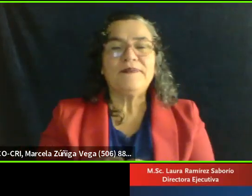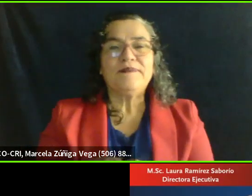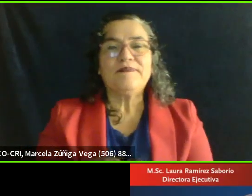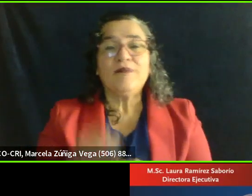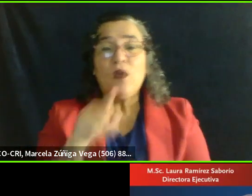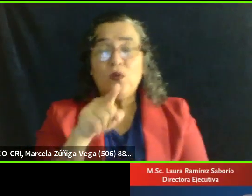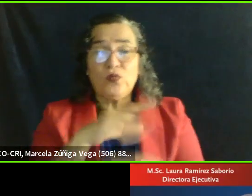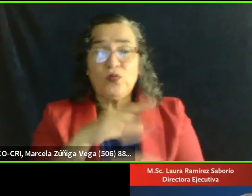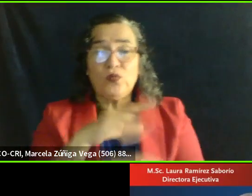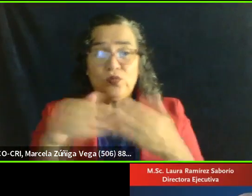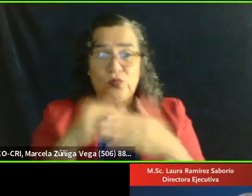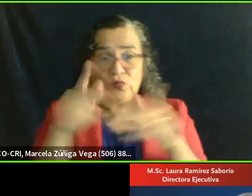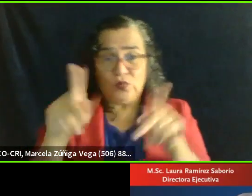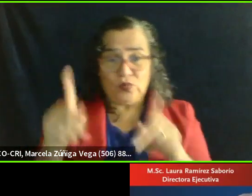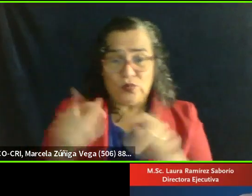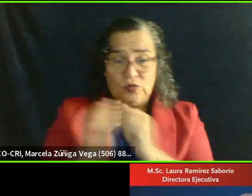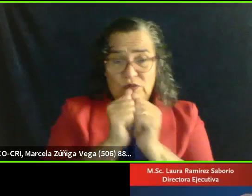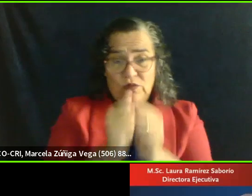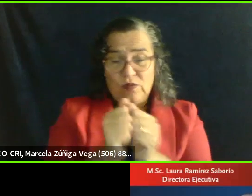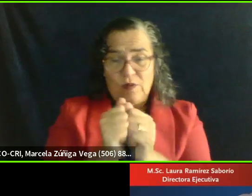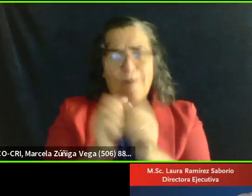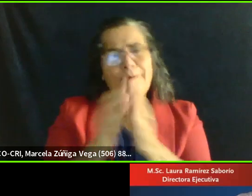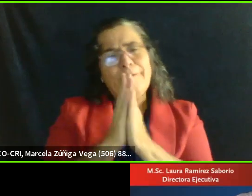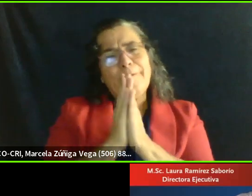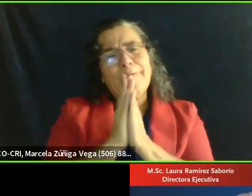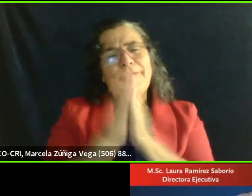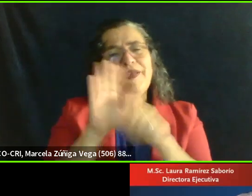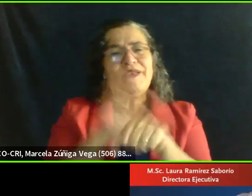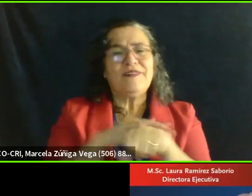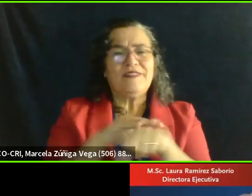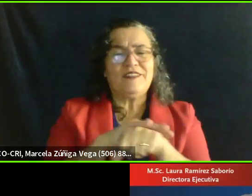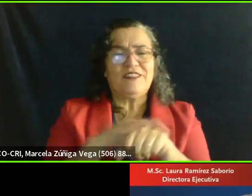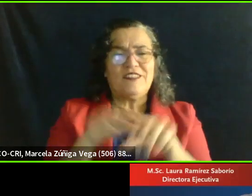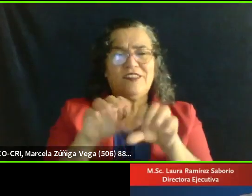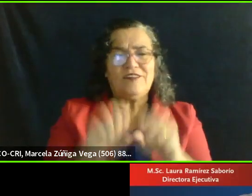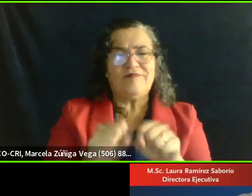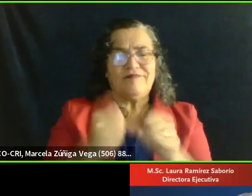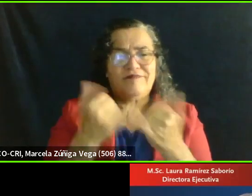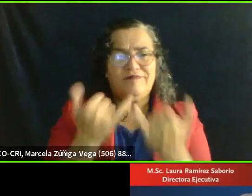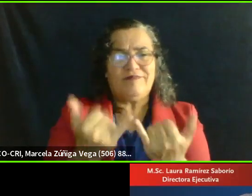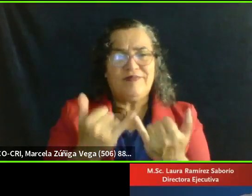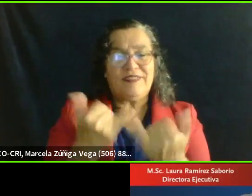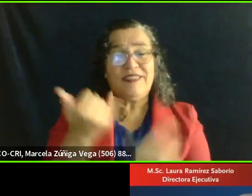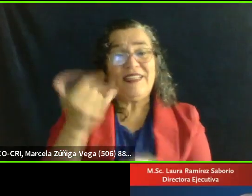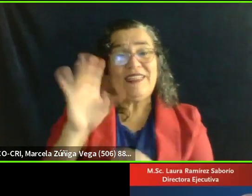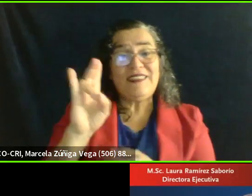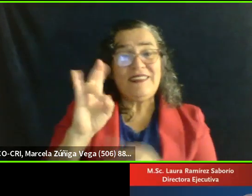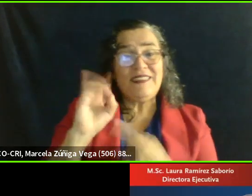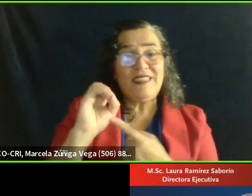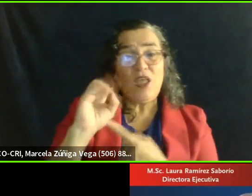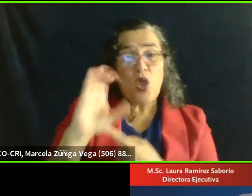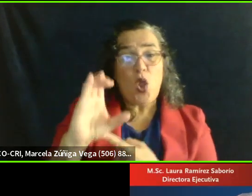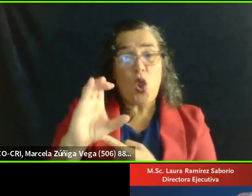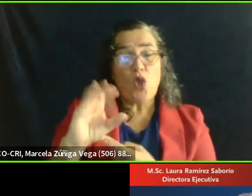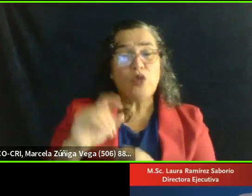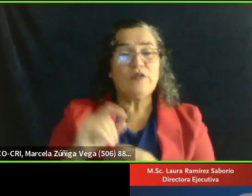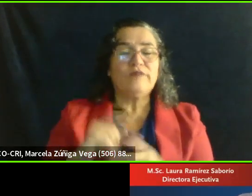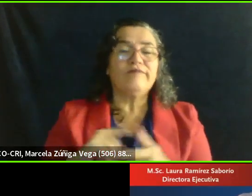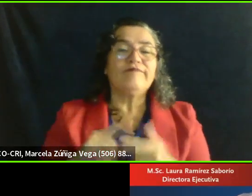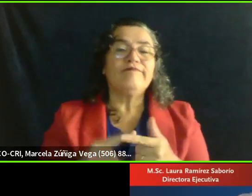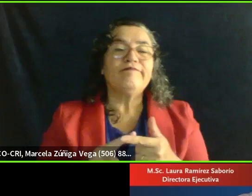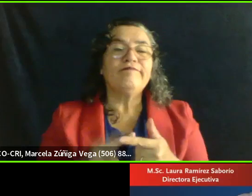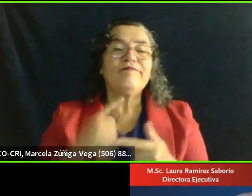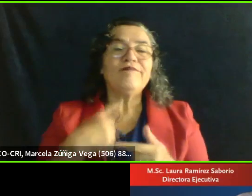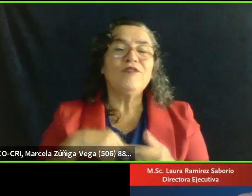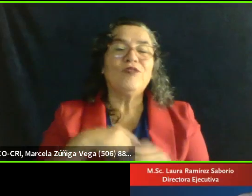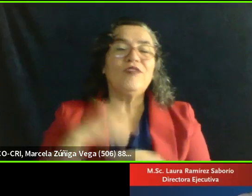las personas que nos acompañan, queremos pedirles que por favor reserven desde ya el 17 de octubre, que vamos a tener nuestra